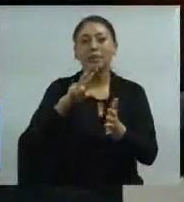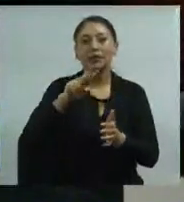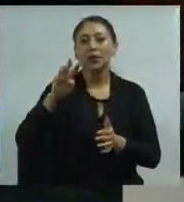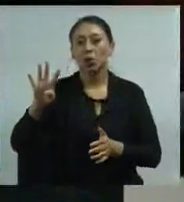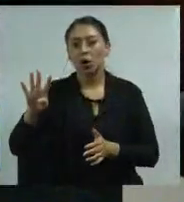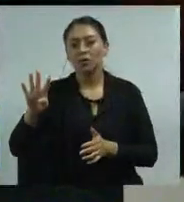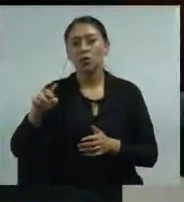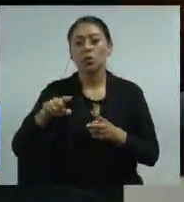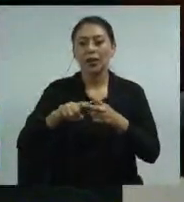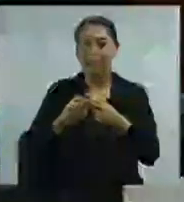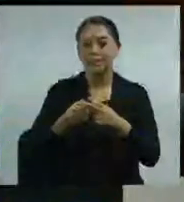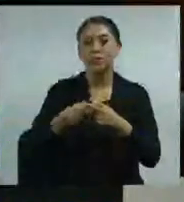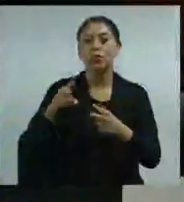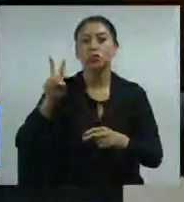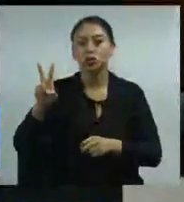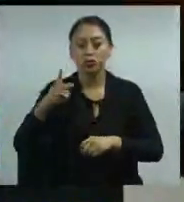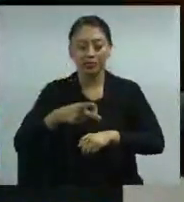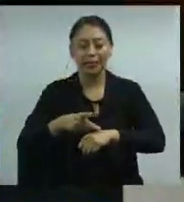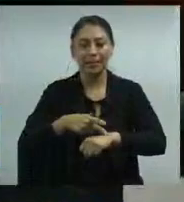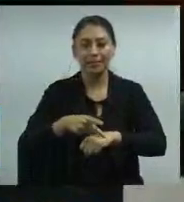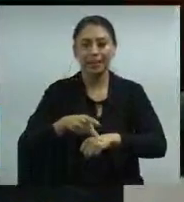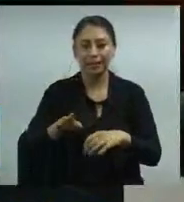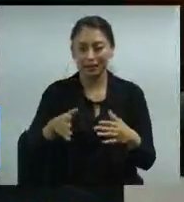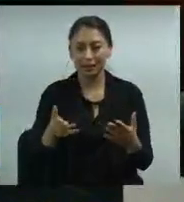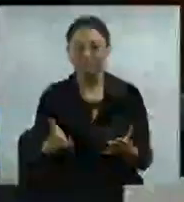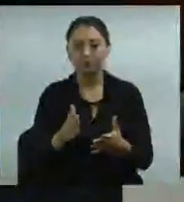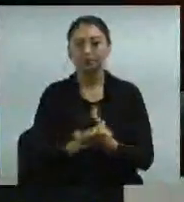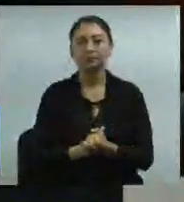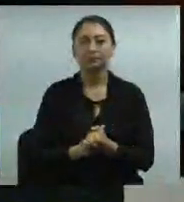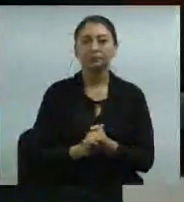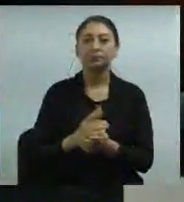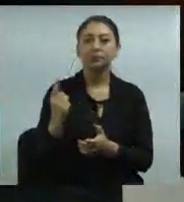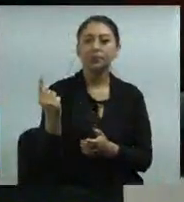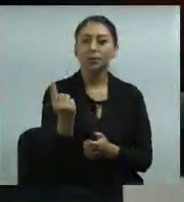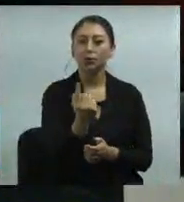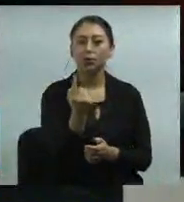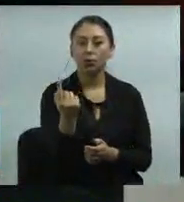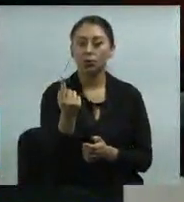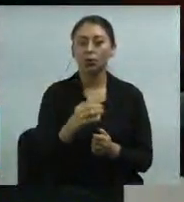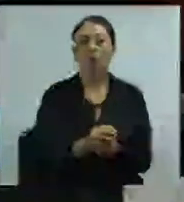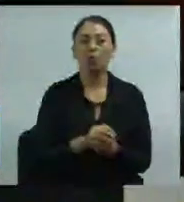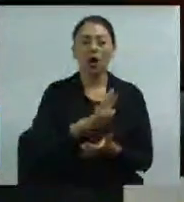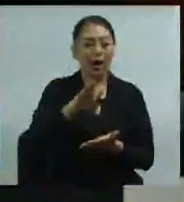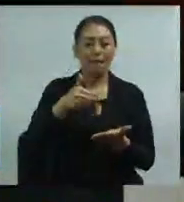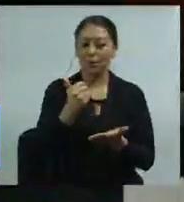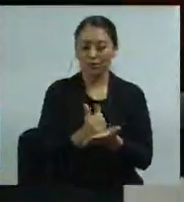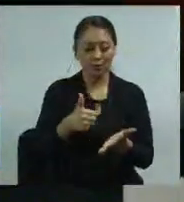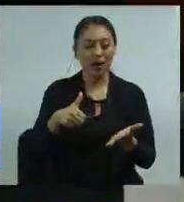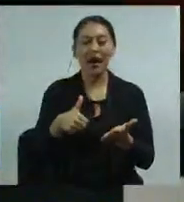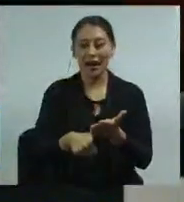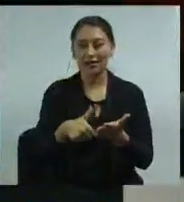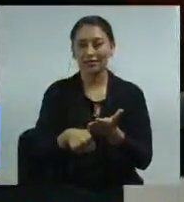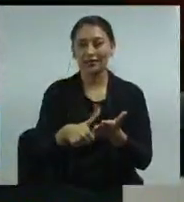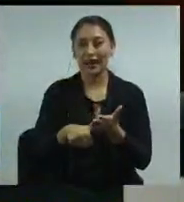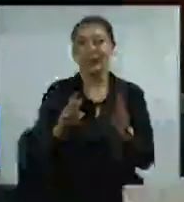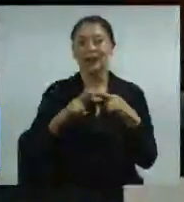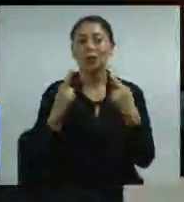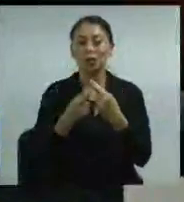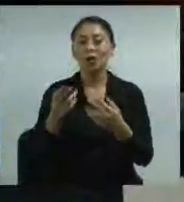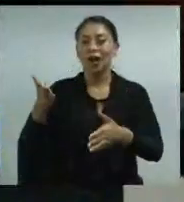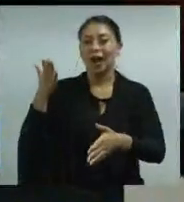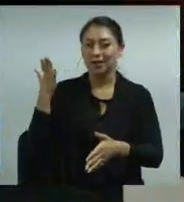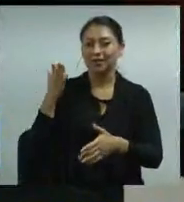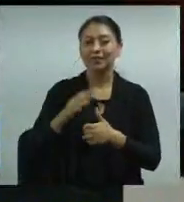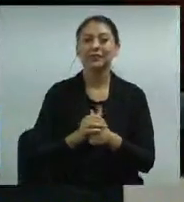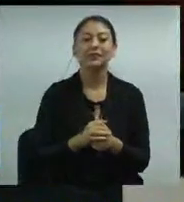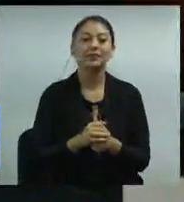a partir de las 14 horas en la forma siguiente. 1. Aprobación del acta de sesión anterior. 2.